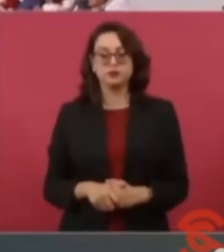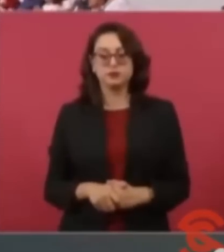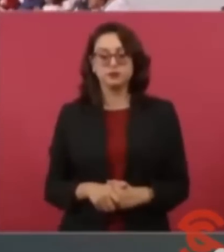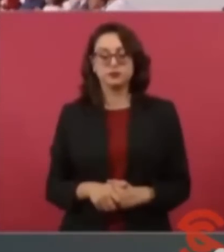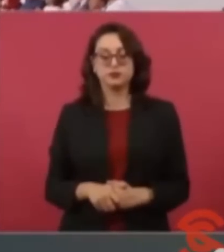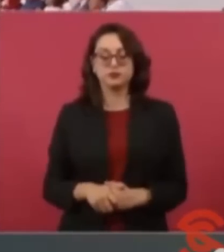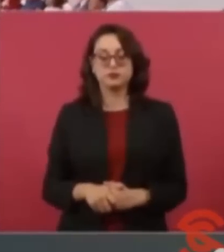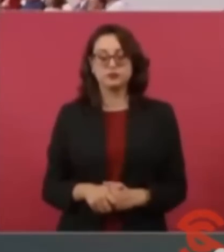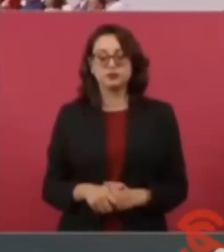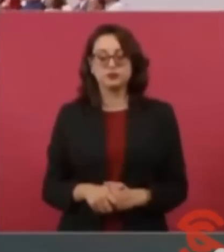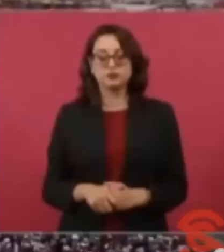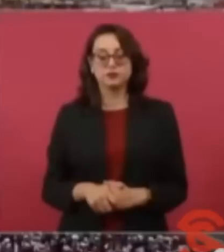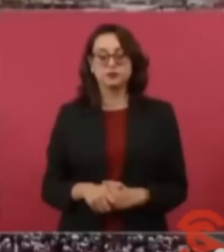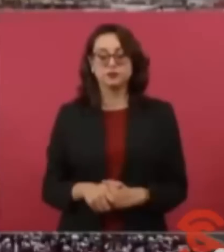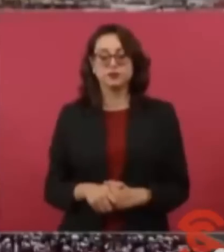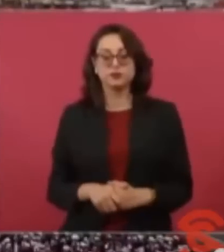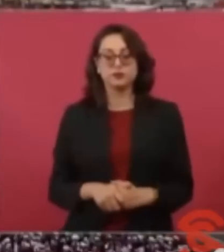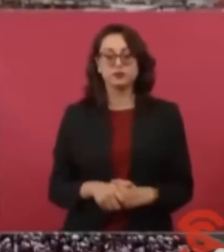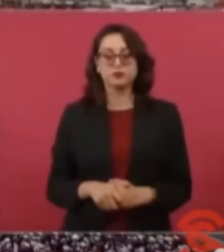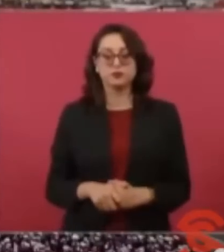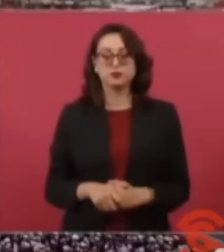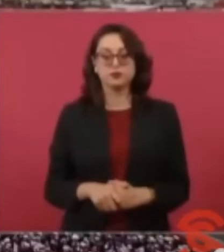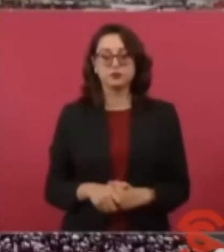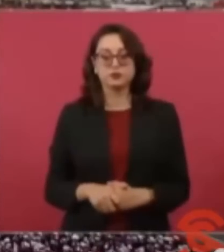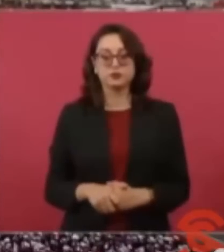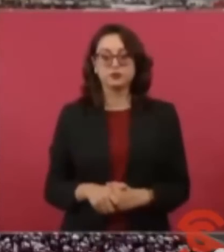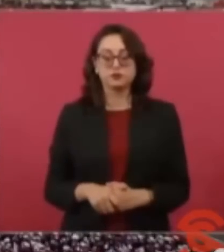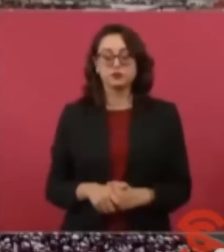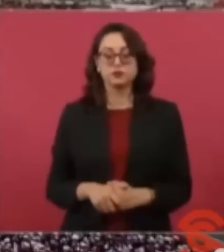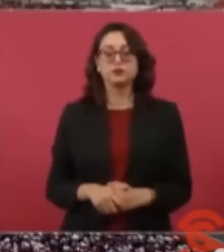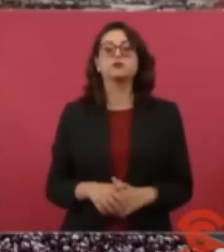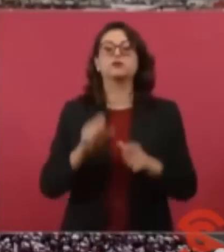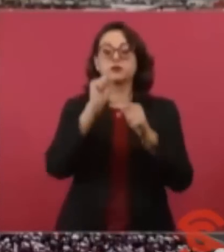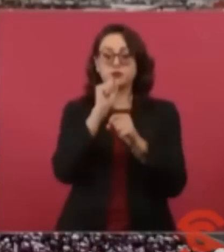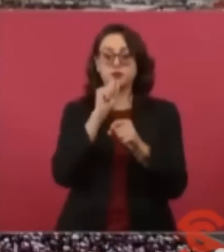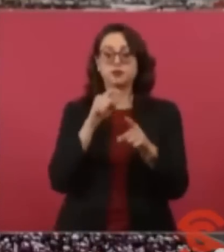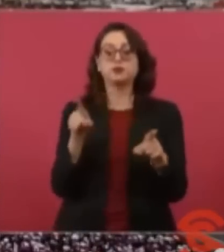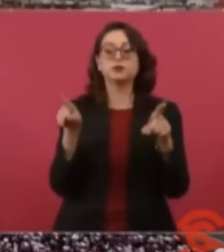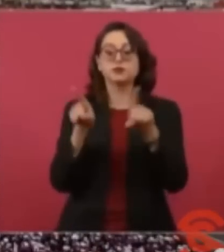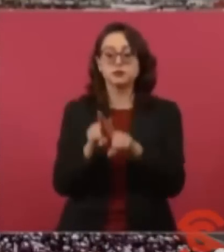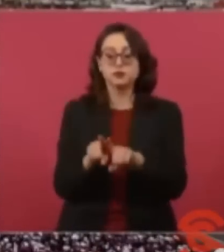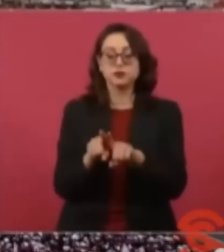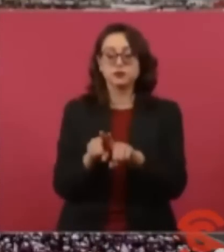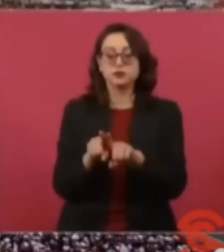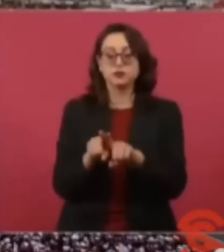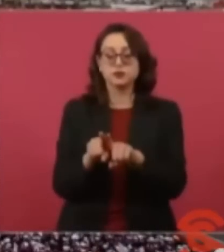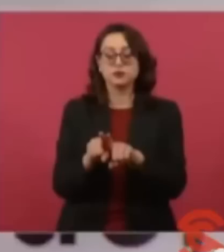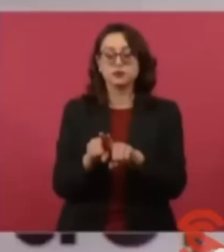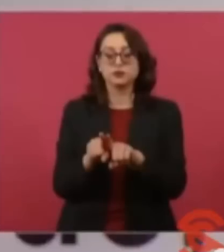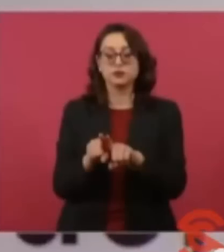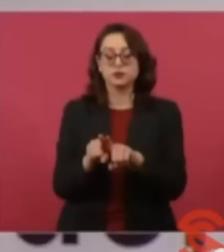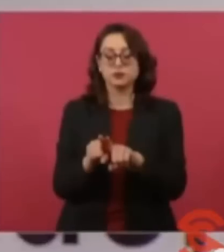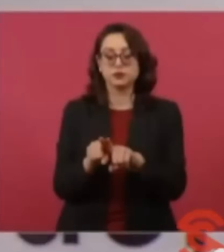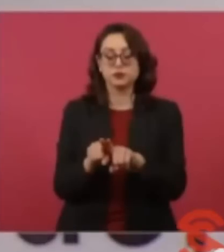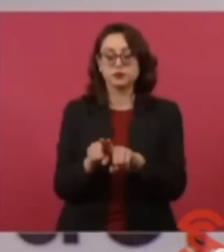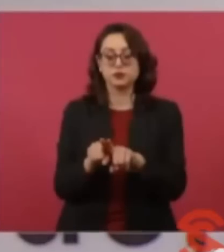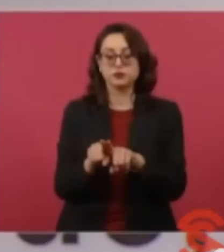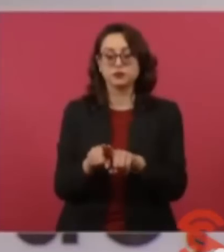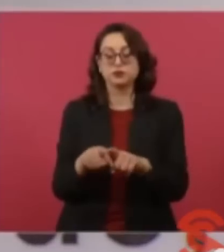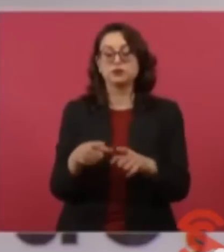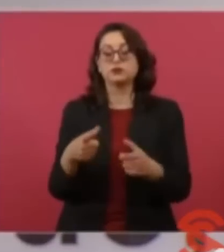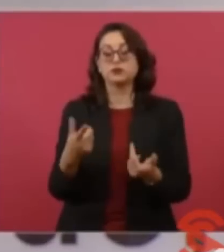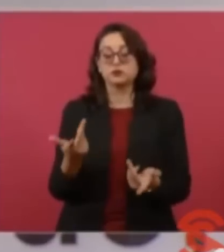También no hemos dejado de entregar pensiones a 240,000 hijas